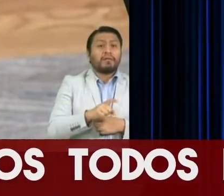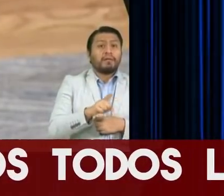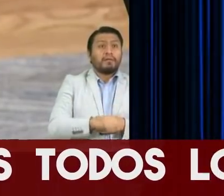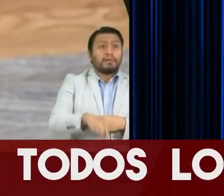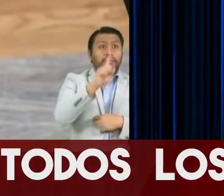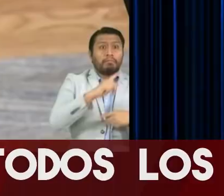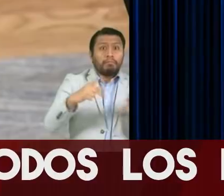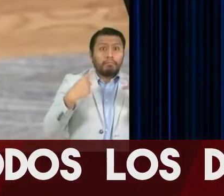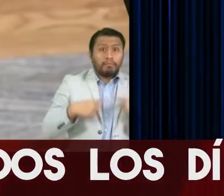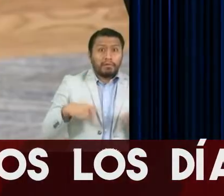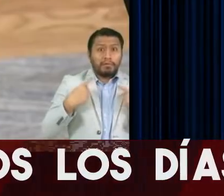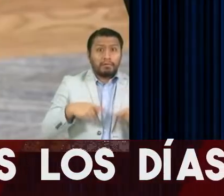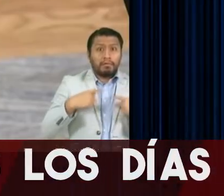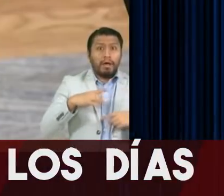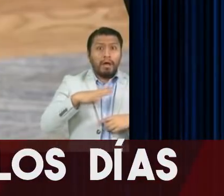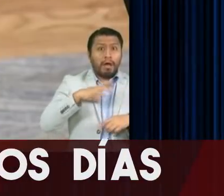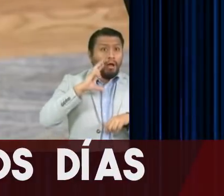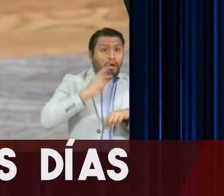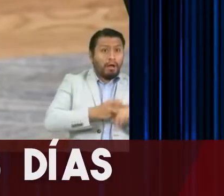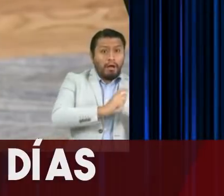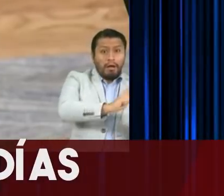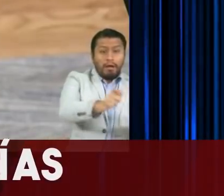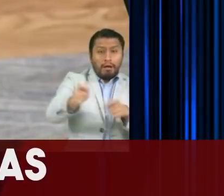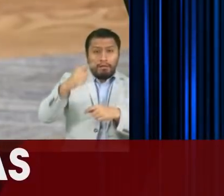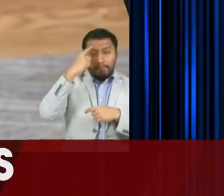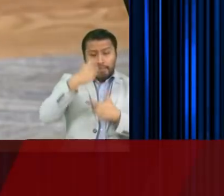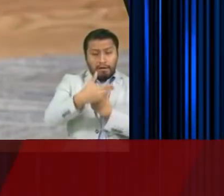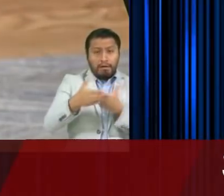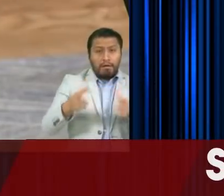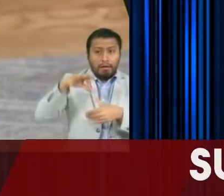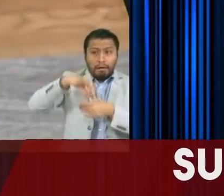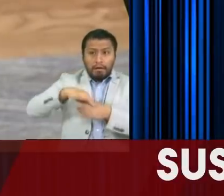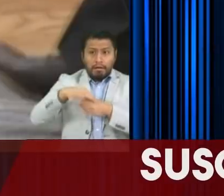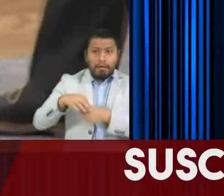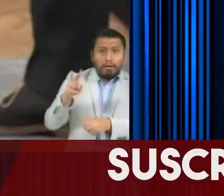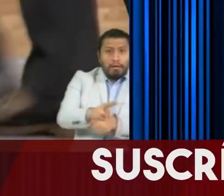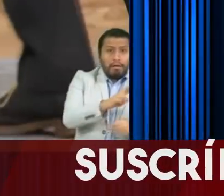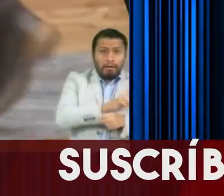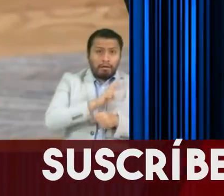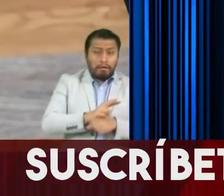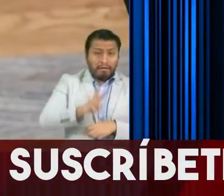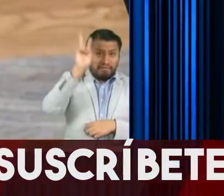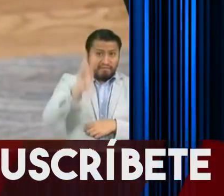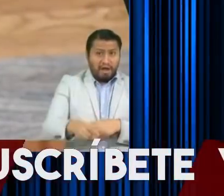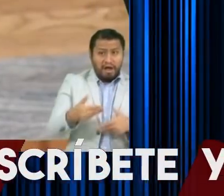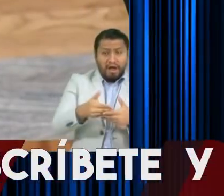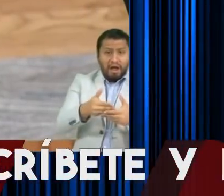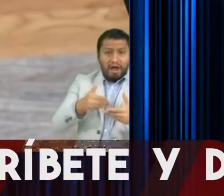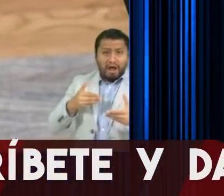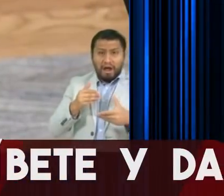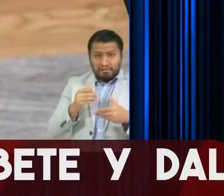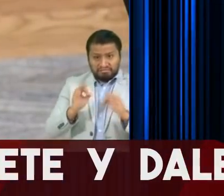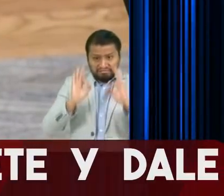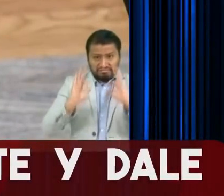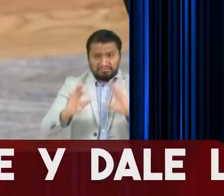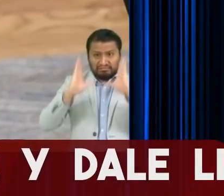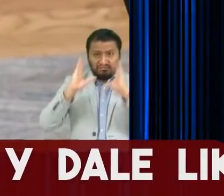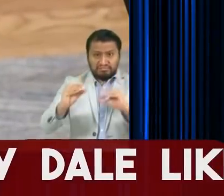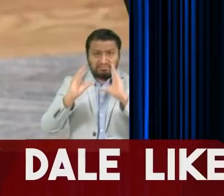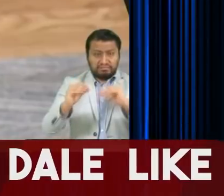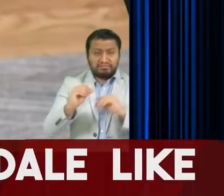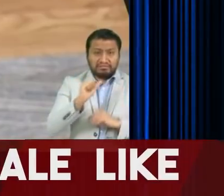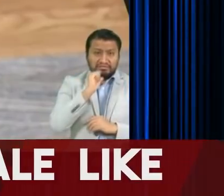ser funcionarios de casilla no han sido oportuna y eficientemente capacitados, se